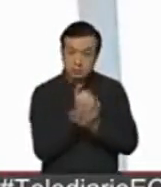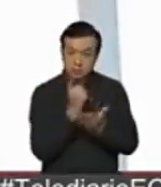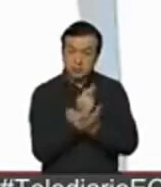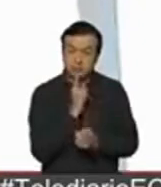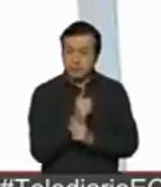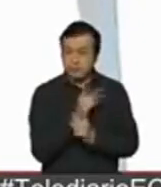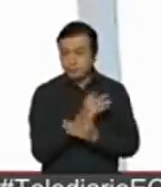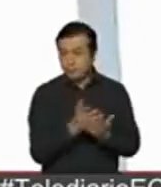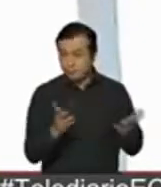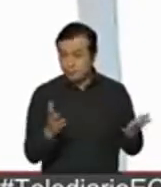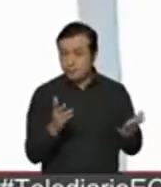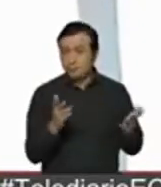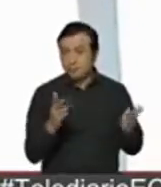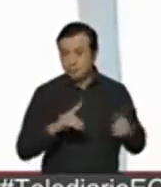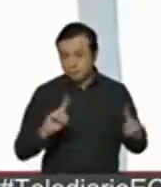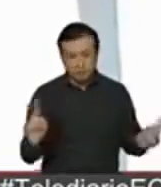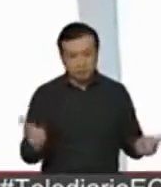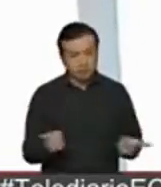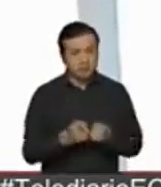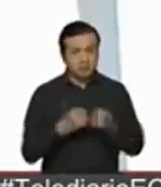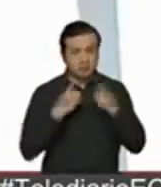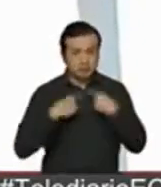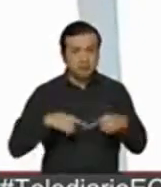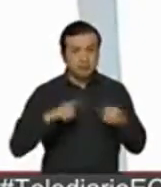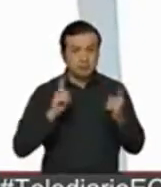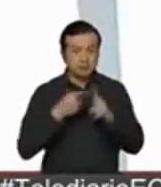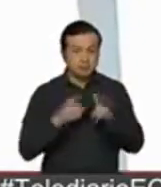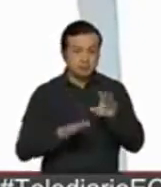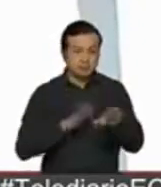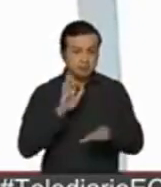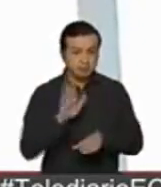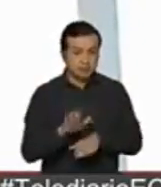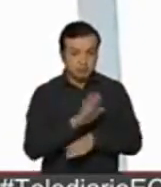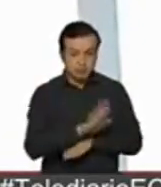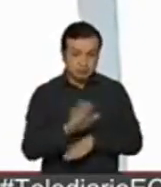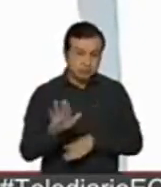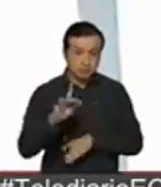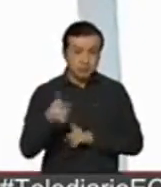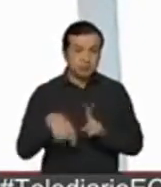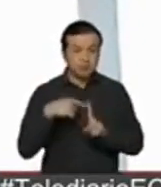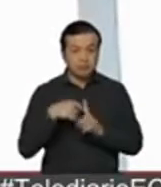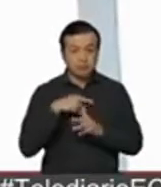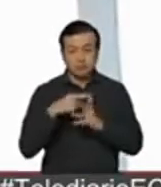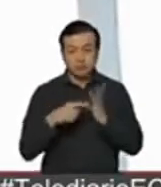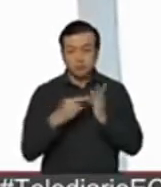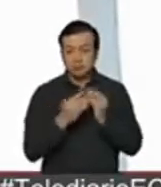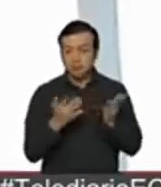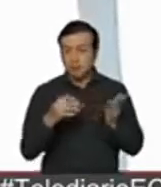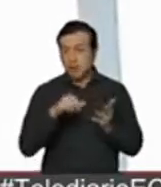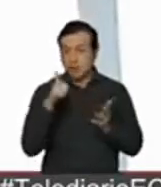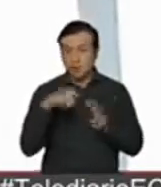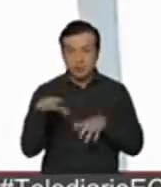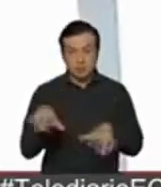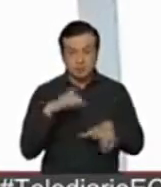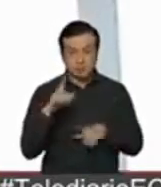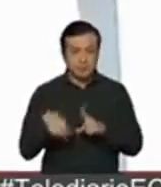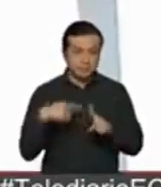Pero para resumir, digamos, a este primer paso que se ha dado se tienen que sumar necesariamente otras acciones